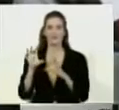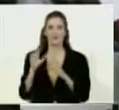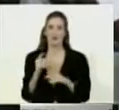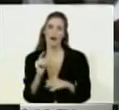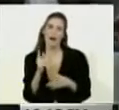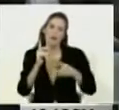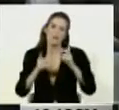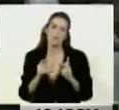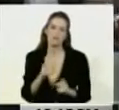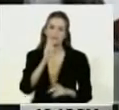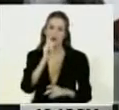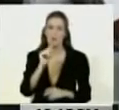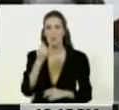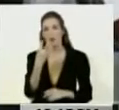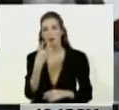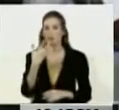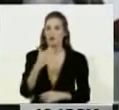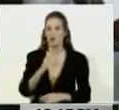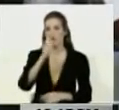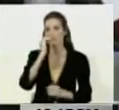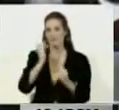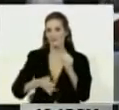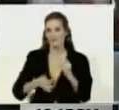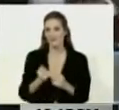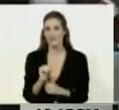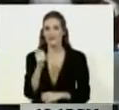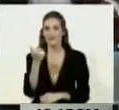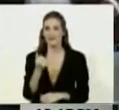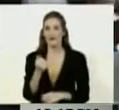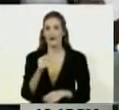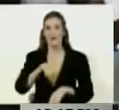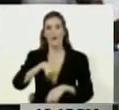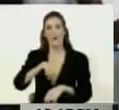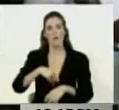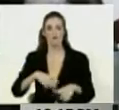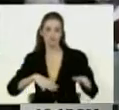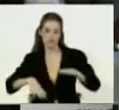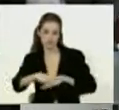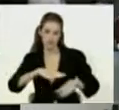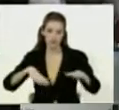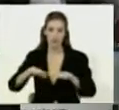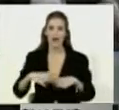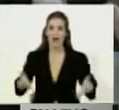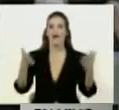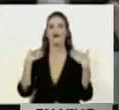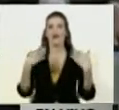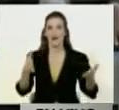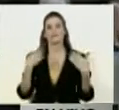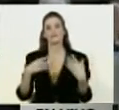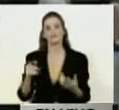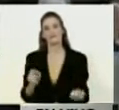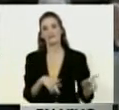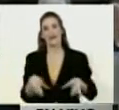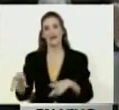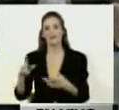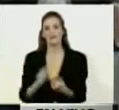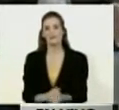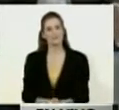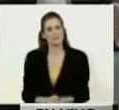una que otra. Una que otra, cuatro, cinco ahí. En 10 horas jugando dominó, imagínate. con ese calor en el llano, eso es nada.